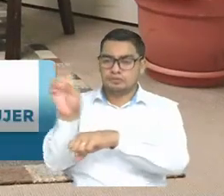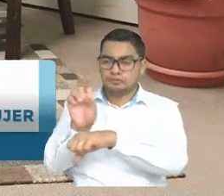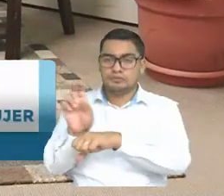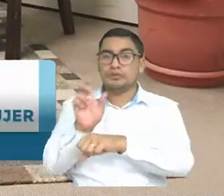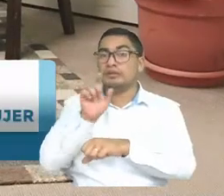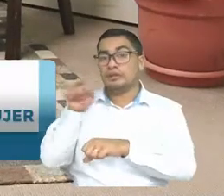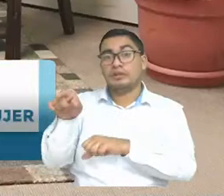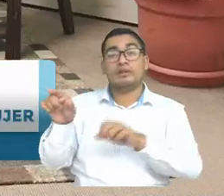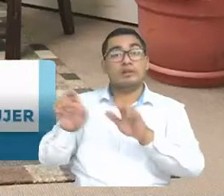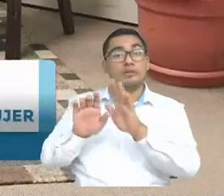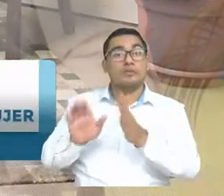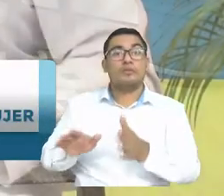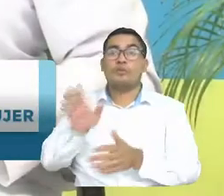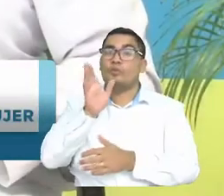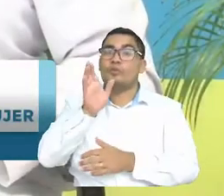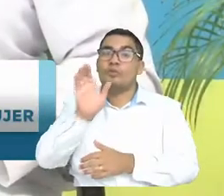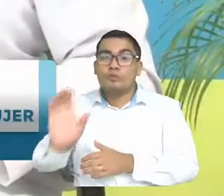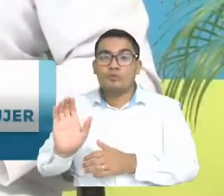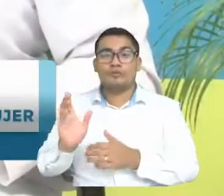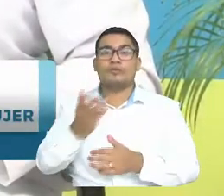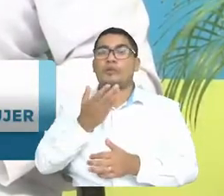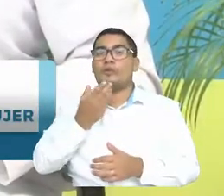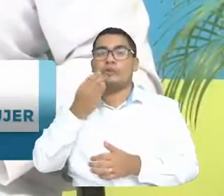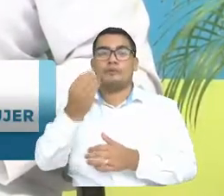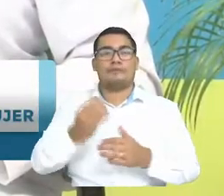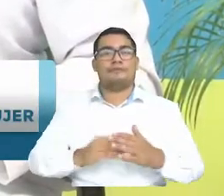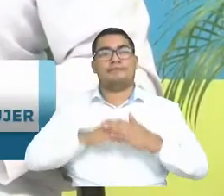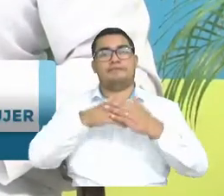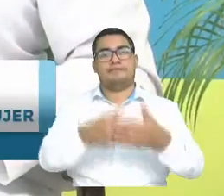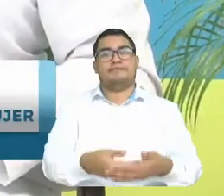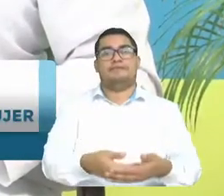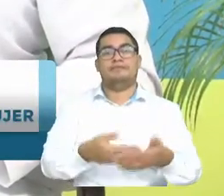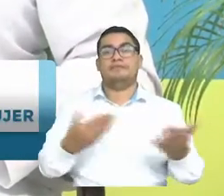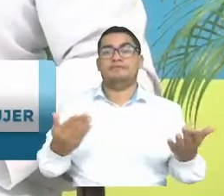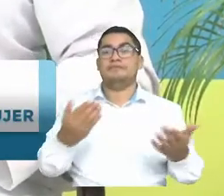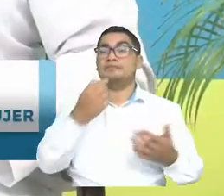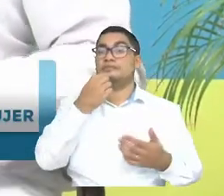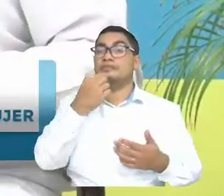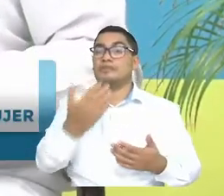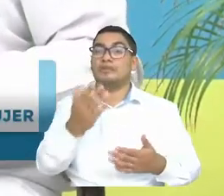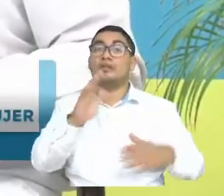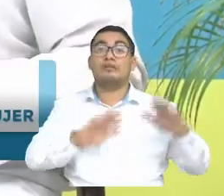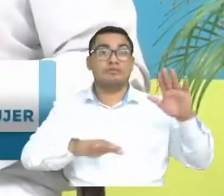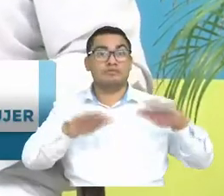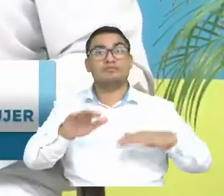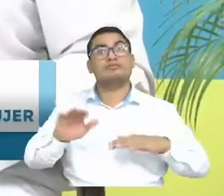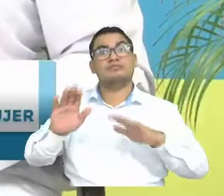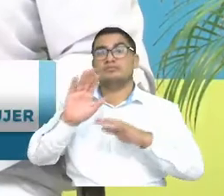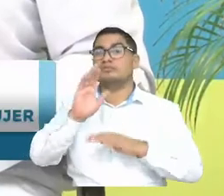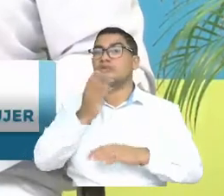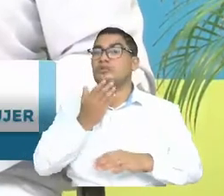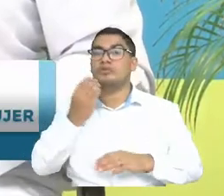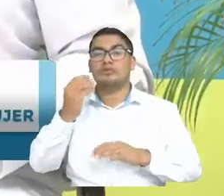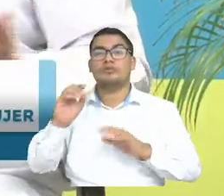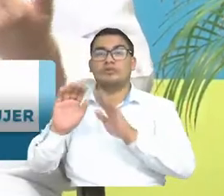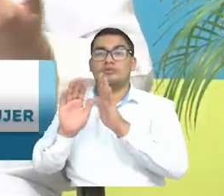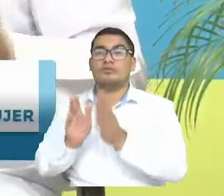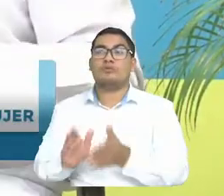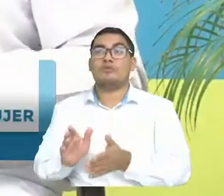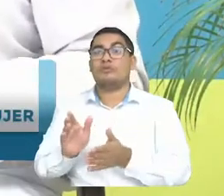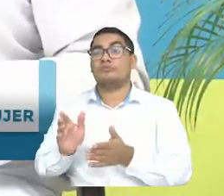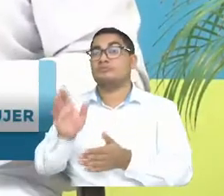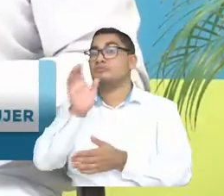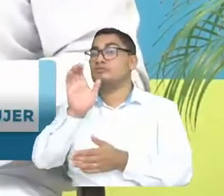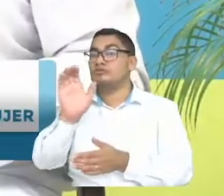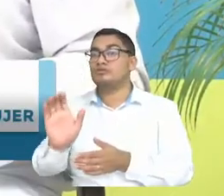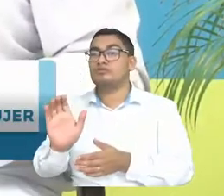esa niña, ¿verdad?, de esa adolescente que está embarazada, porque a veces las adolescentes tienden a cometer el